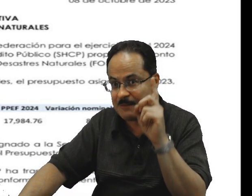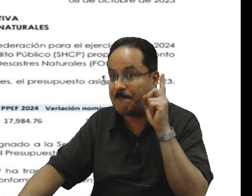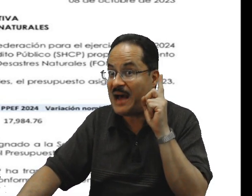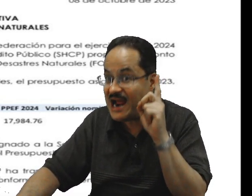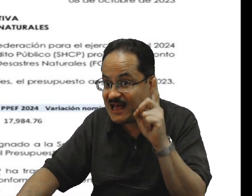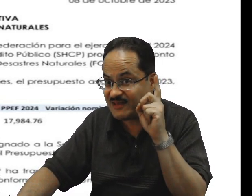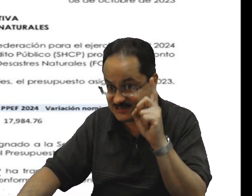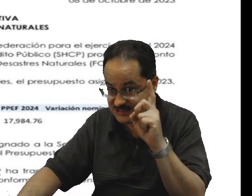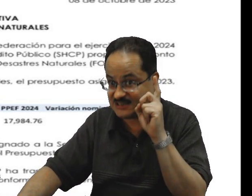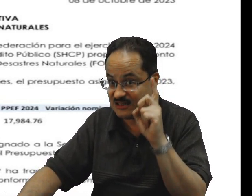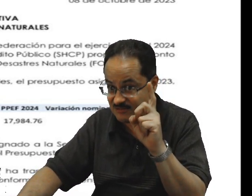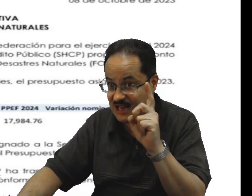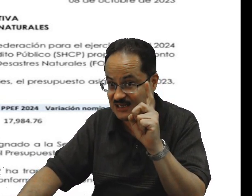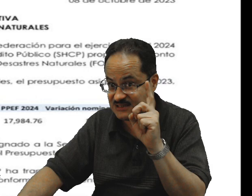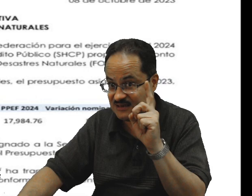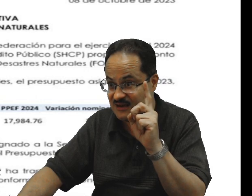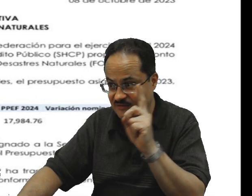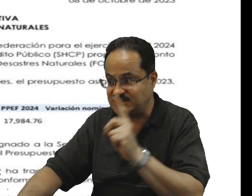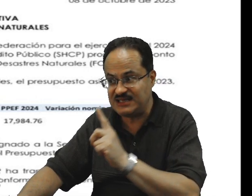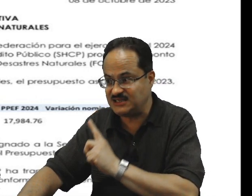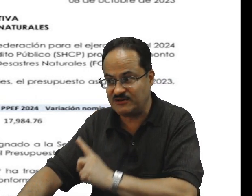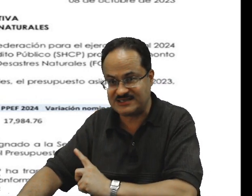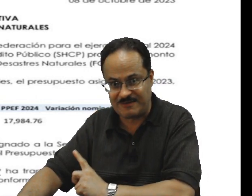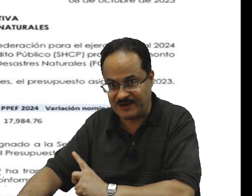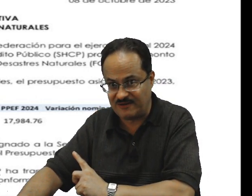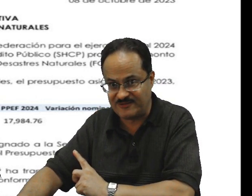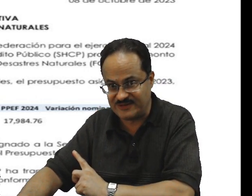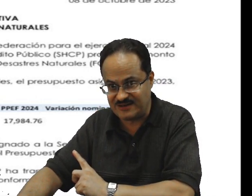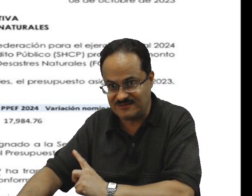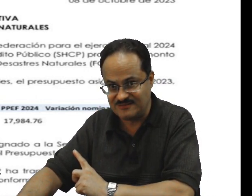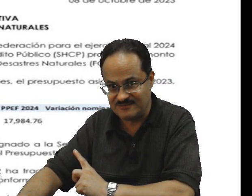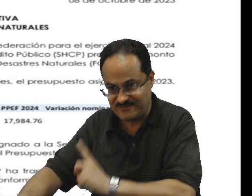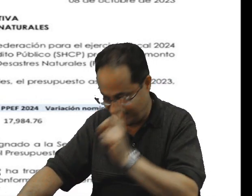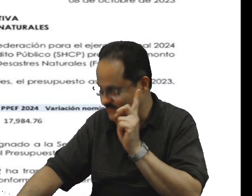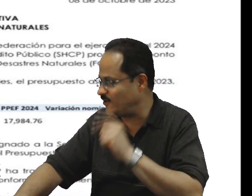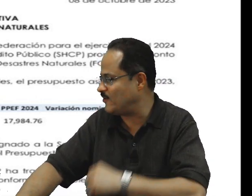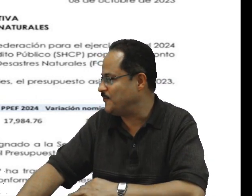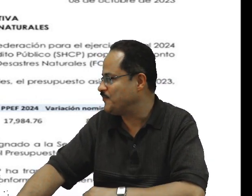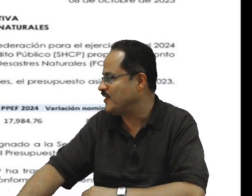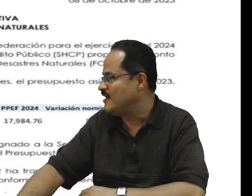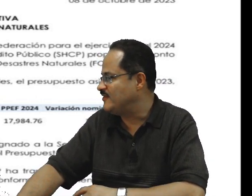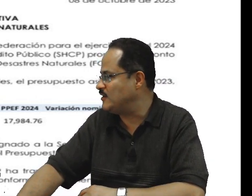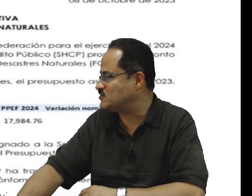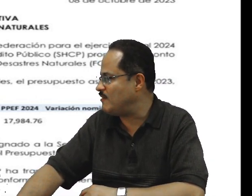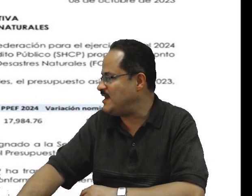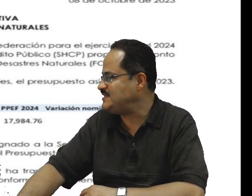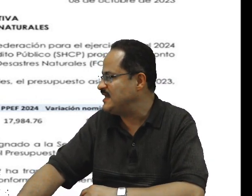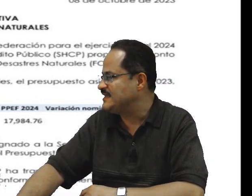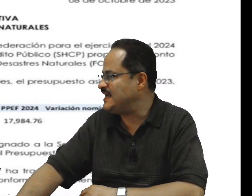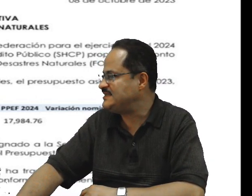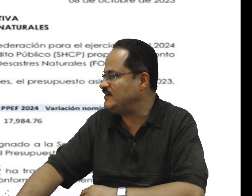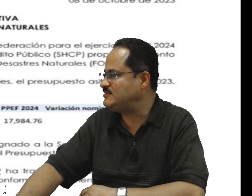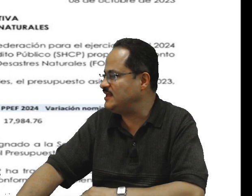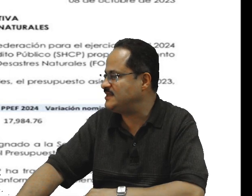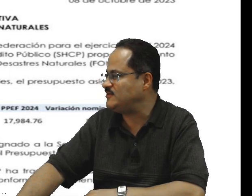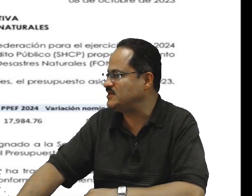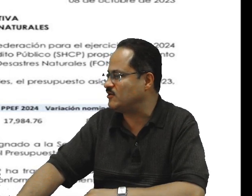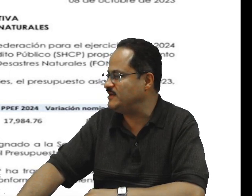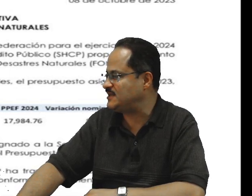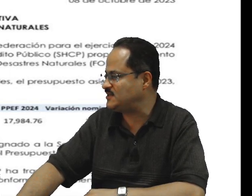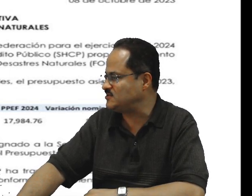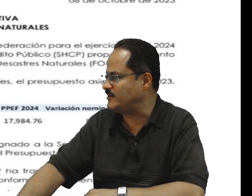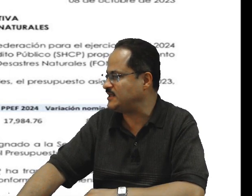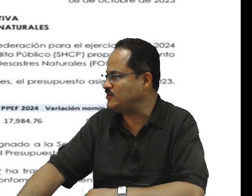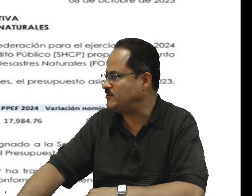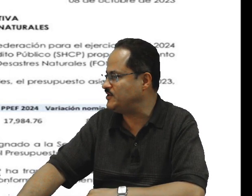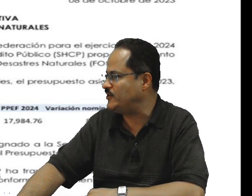fíjense para desastres naturales no está diciendo que sea para el fonden ojo de los los cuales ya se han utilizado